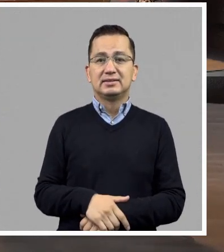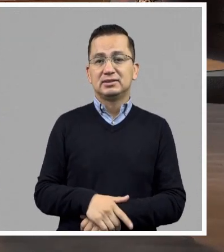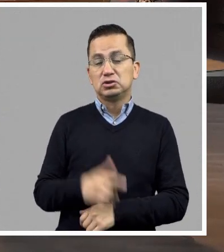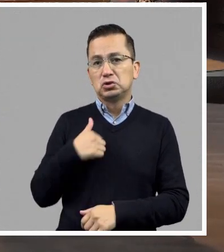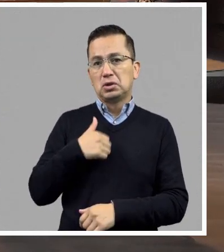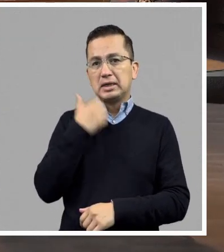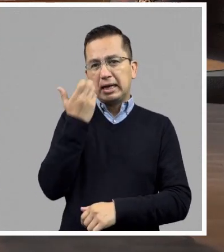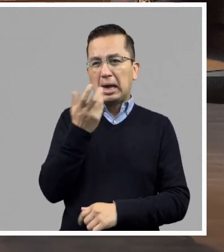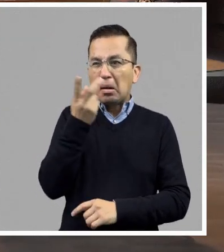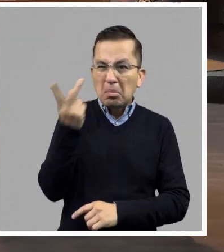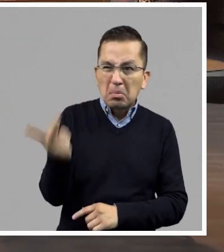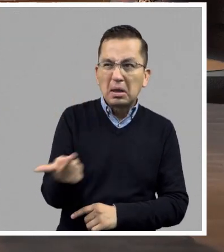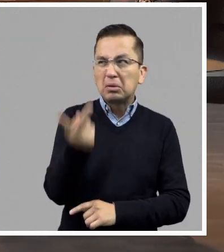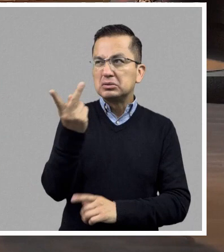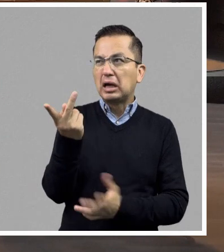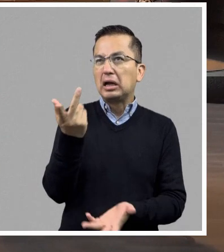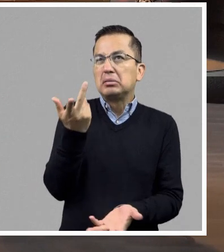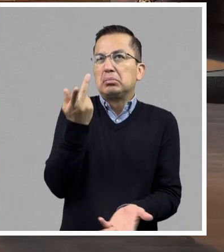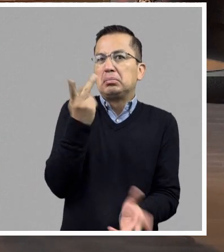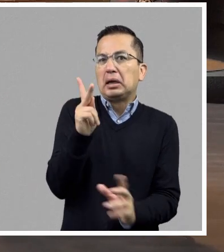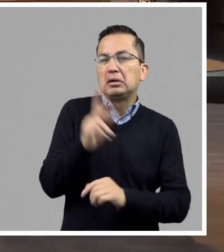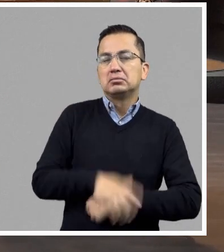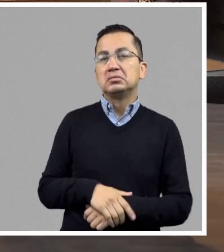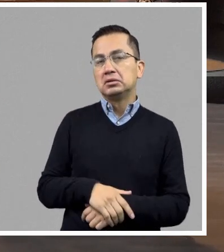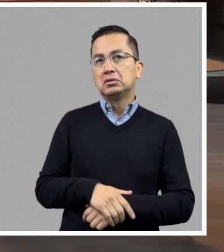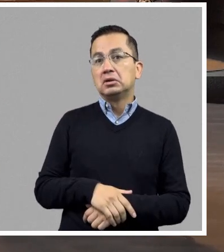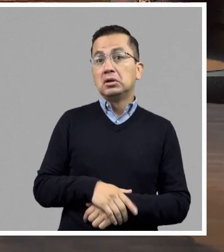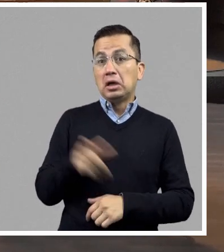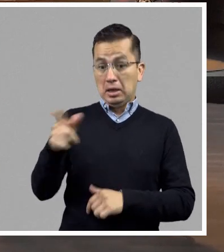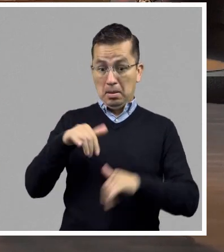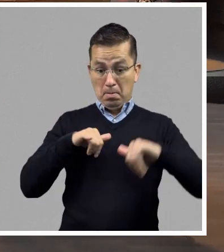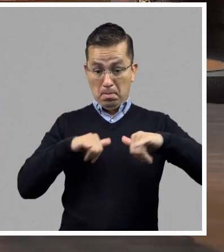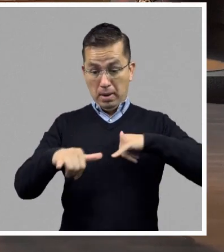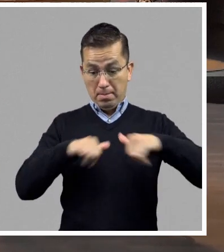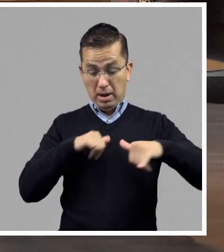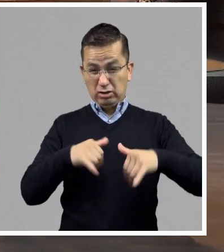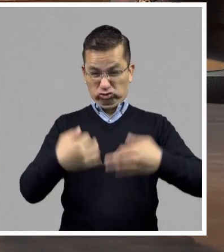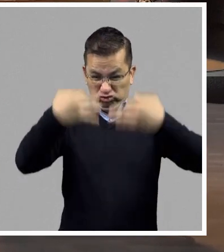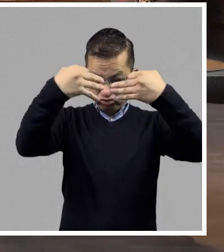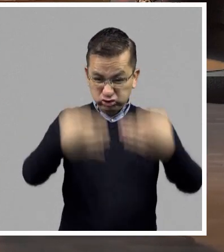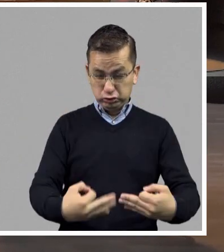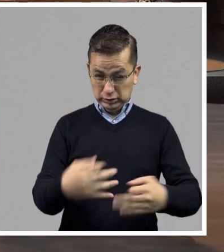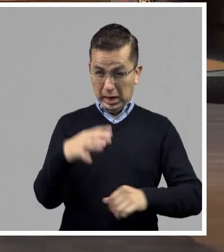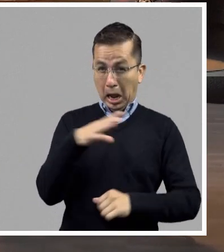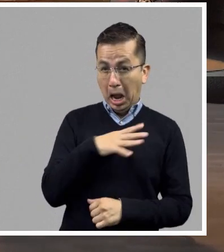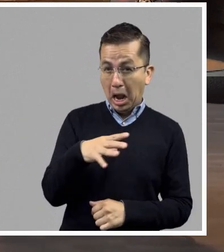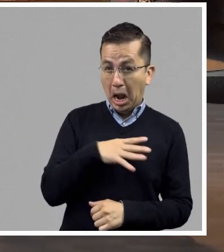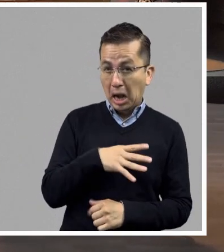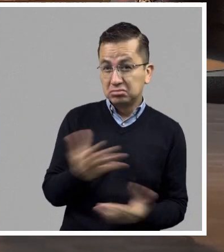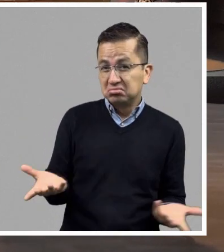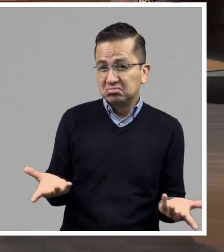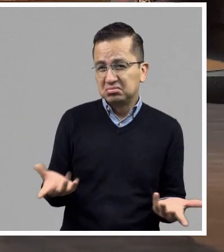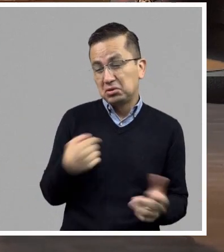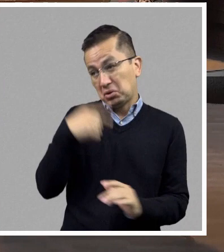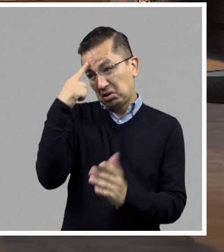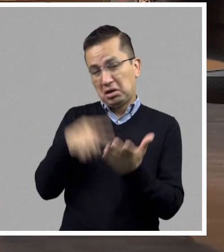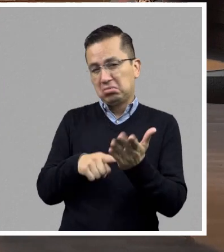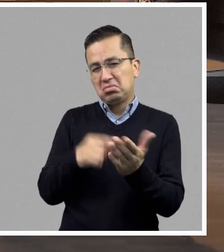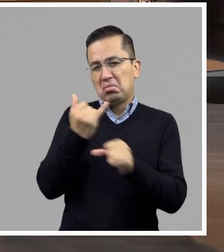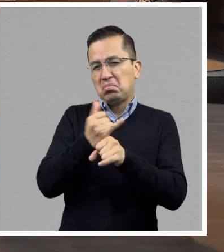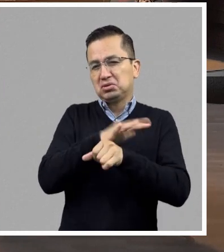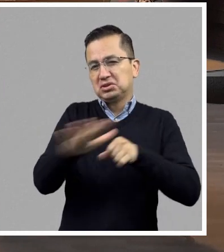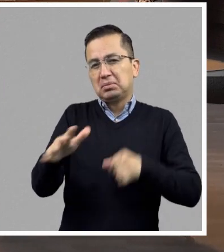más quería quería preguntar pero bueno La respuesta es obvio si existe un mapa definitivo de las cosas y me supongo que es imposible